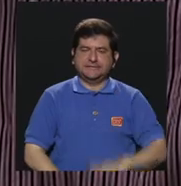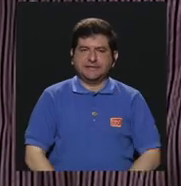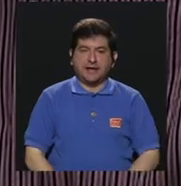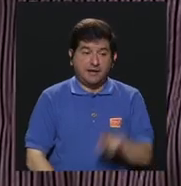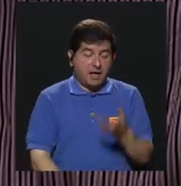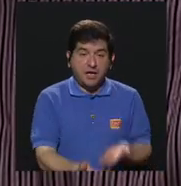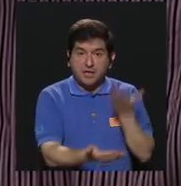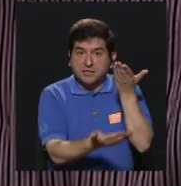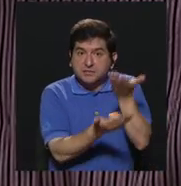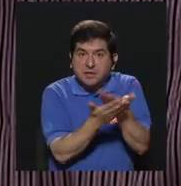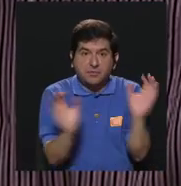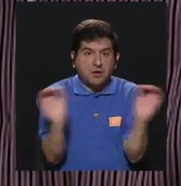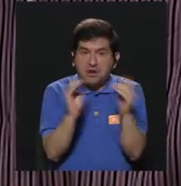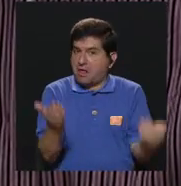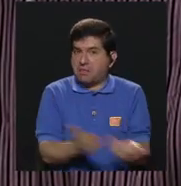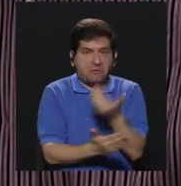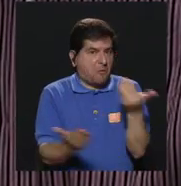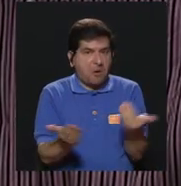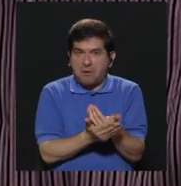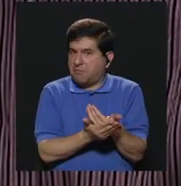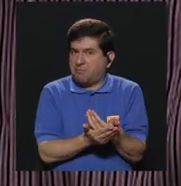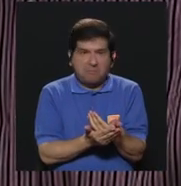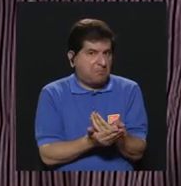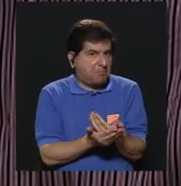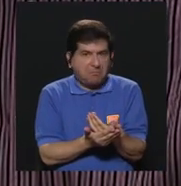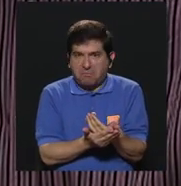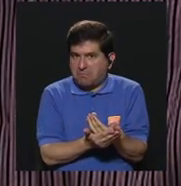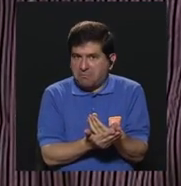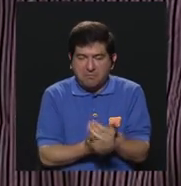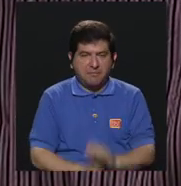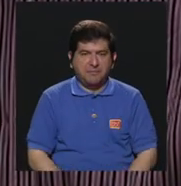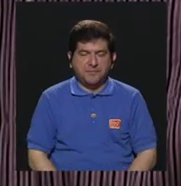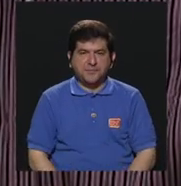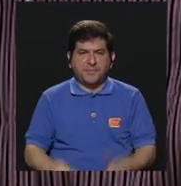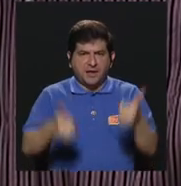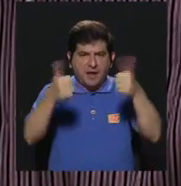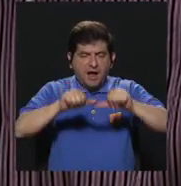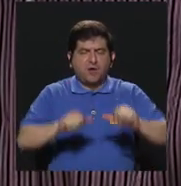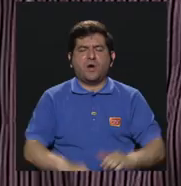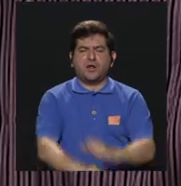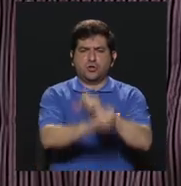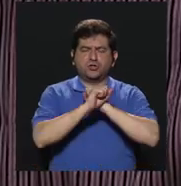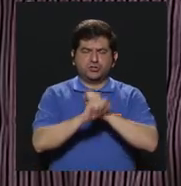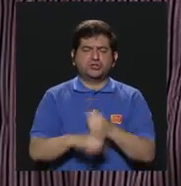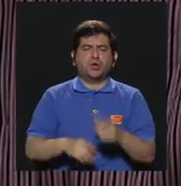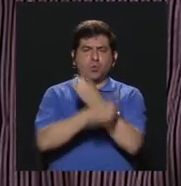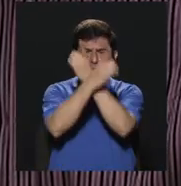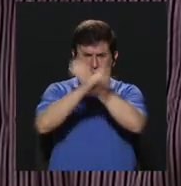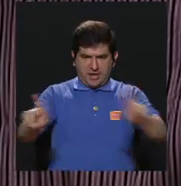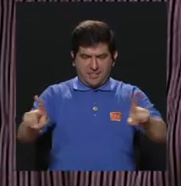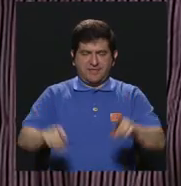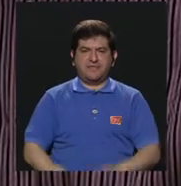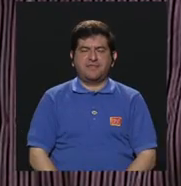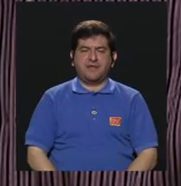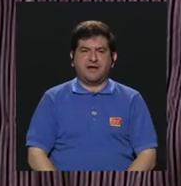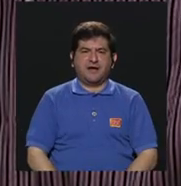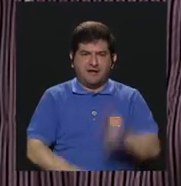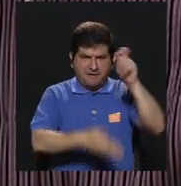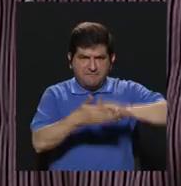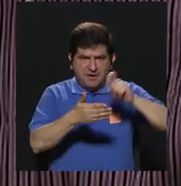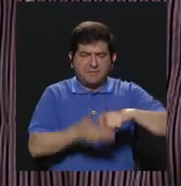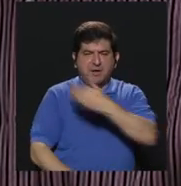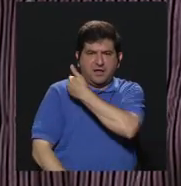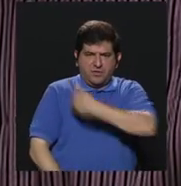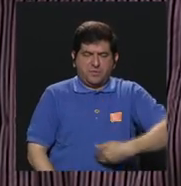Esta propuesta nada tiene de novedosa. El Tratado de Seguridad Democrática, signado por los presidentes